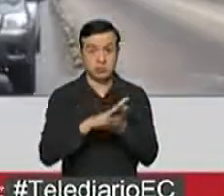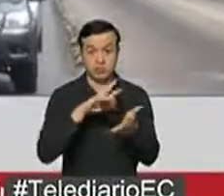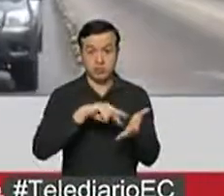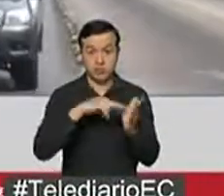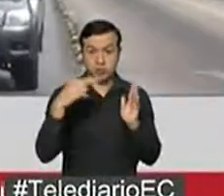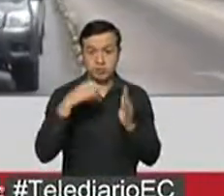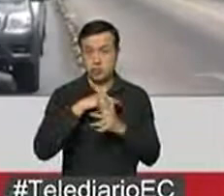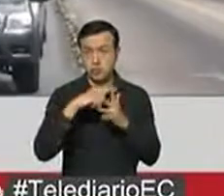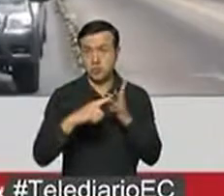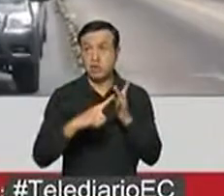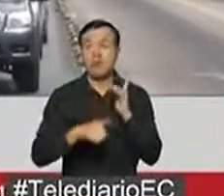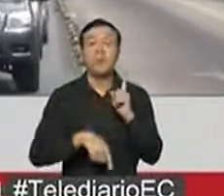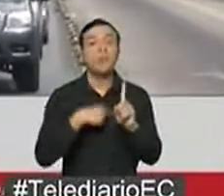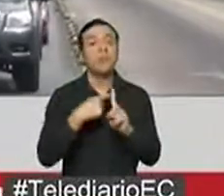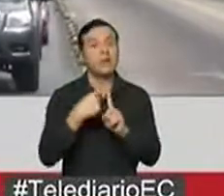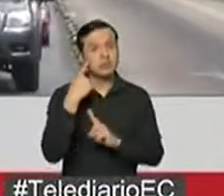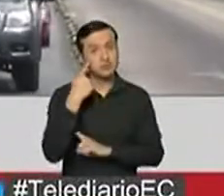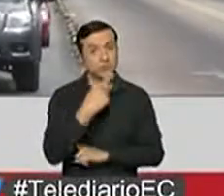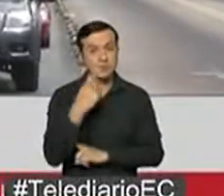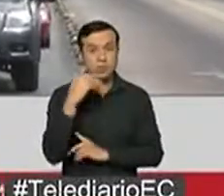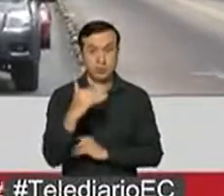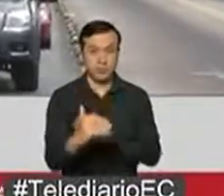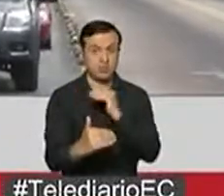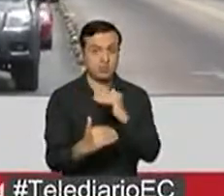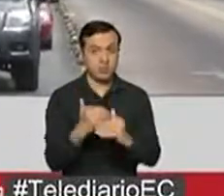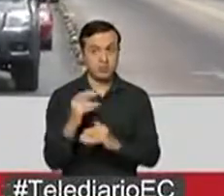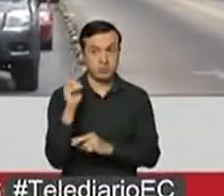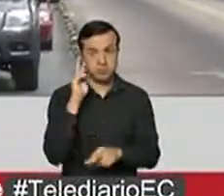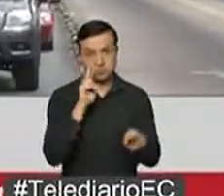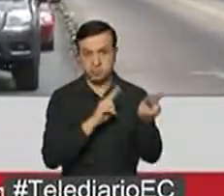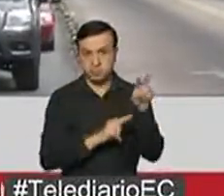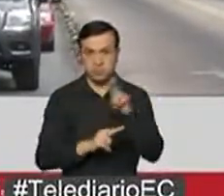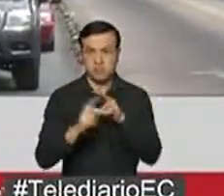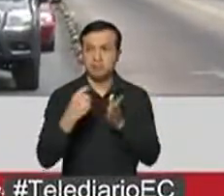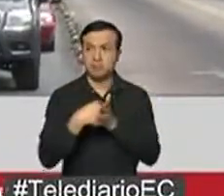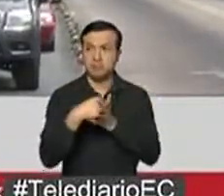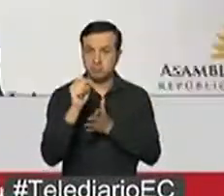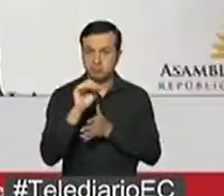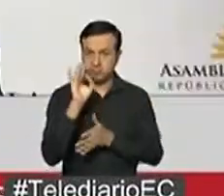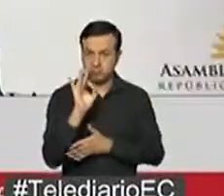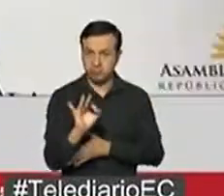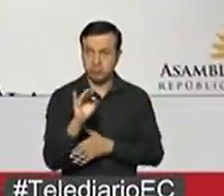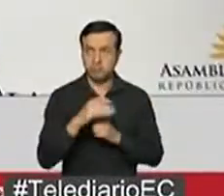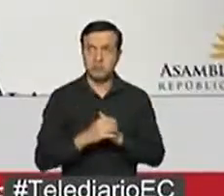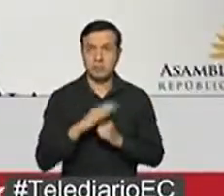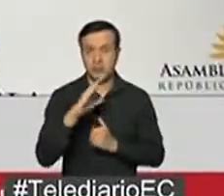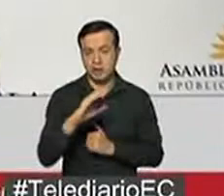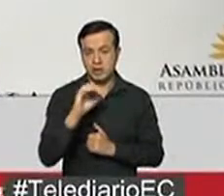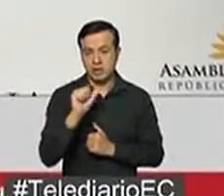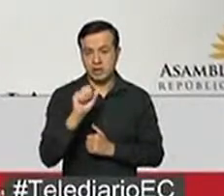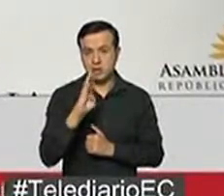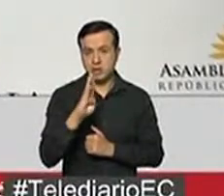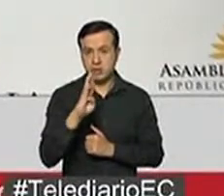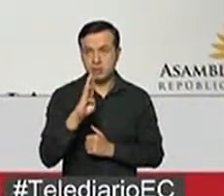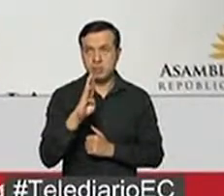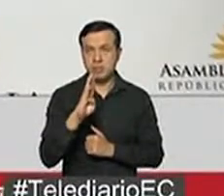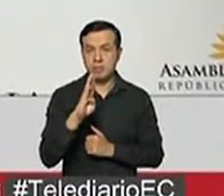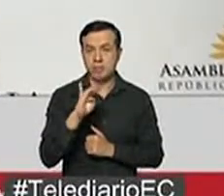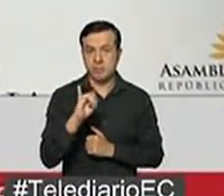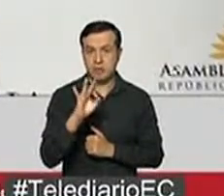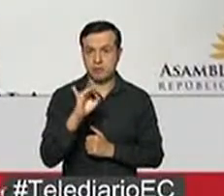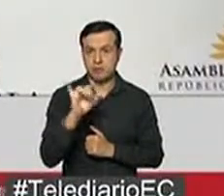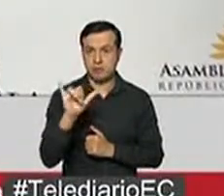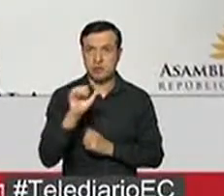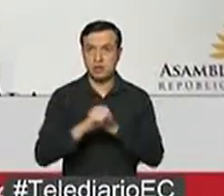otros sino también aquellos procesos que se ajustan a la formalidad del servicio cada vez ahí está legalmente constituida en el país